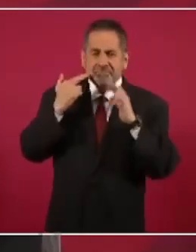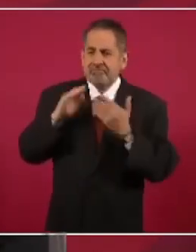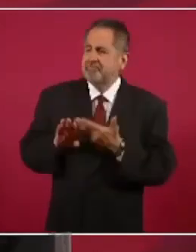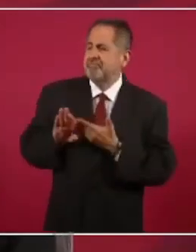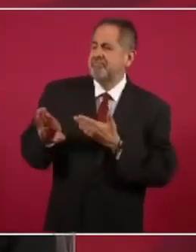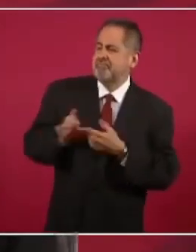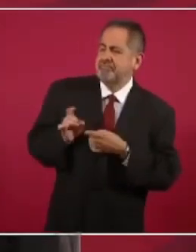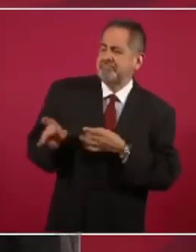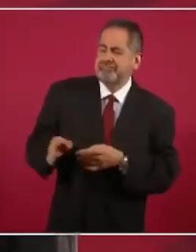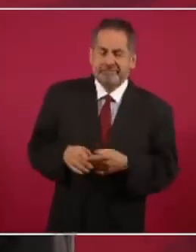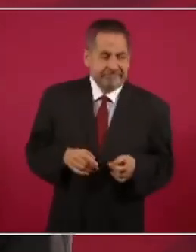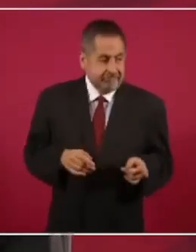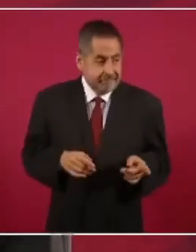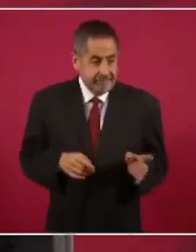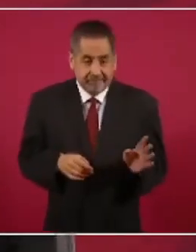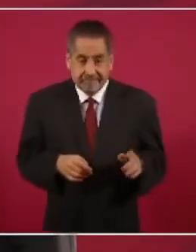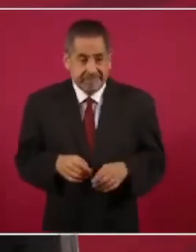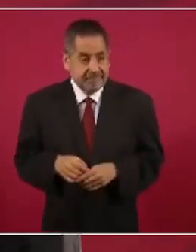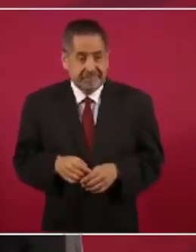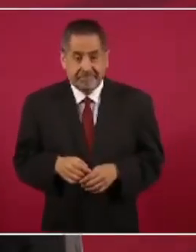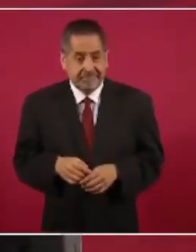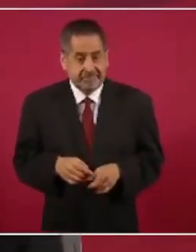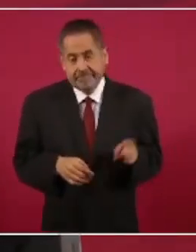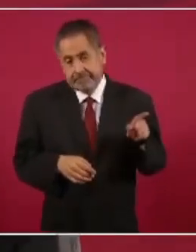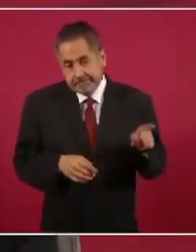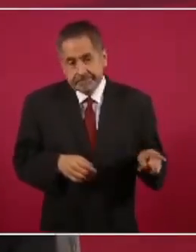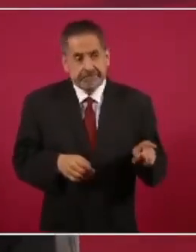que actuaban